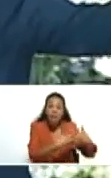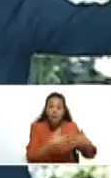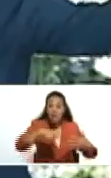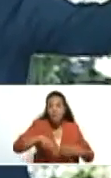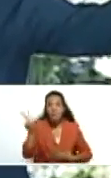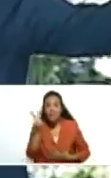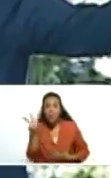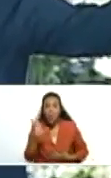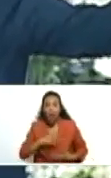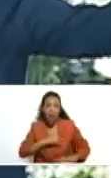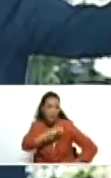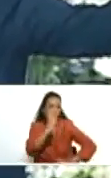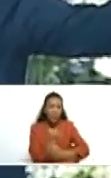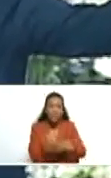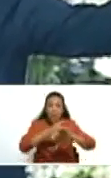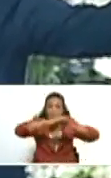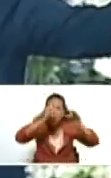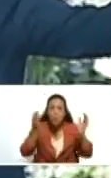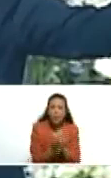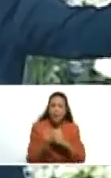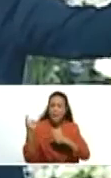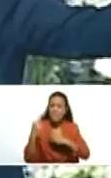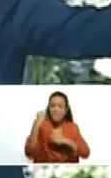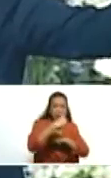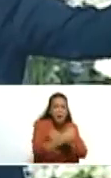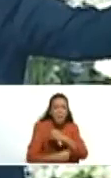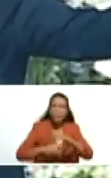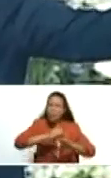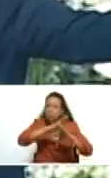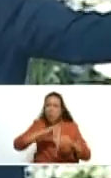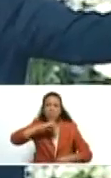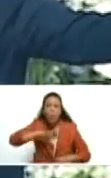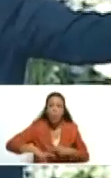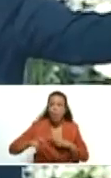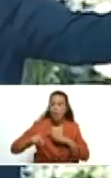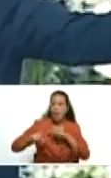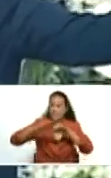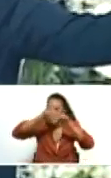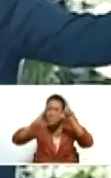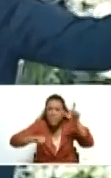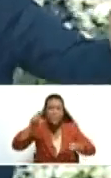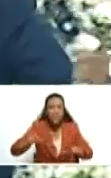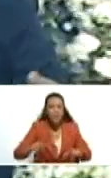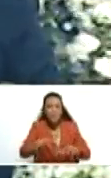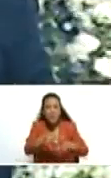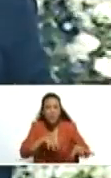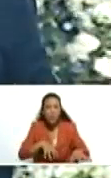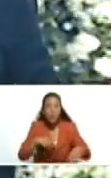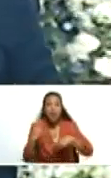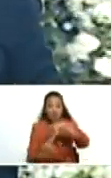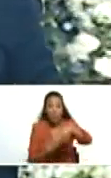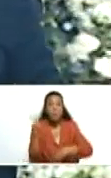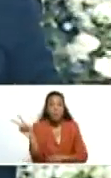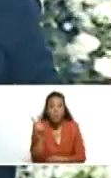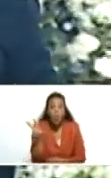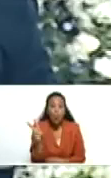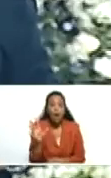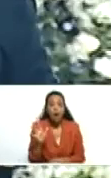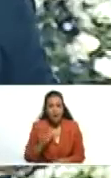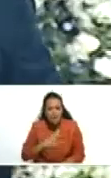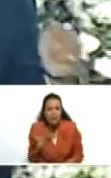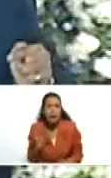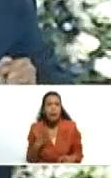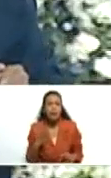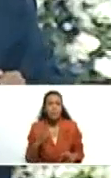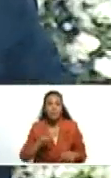Norteamérica, la potencia mundial más poderosa de la historia de la humanidad, y la República Bolivariana de Venezuela,